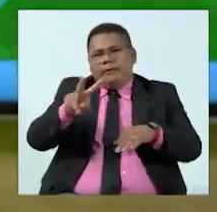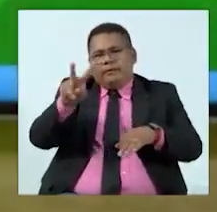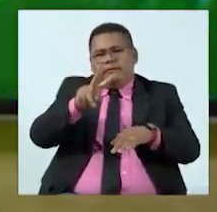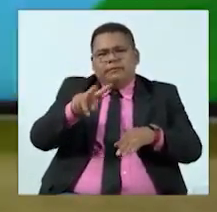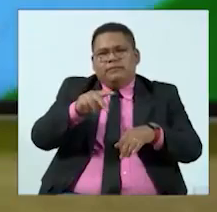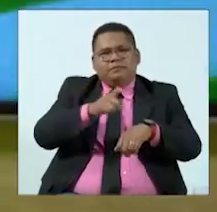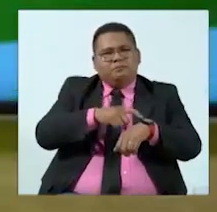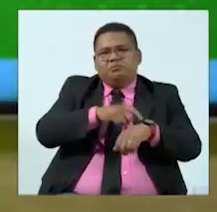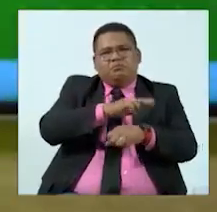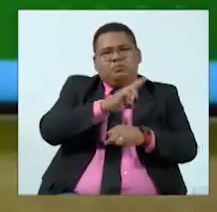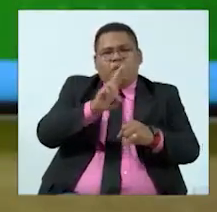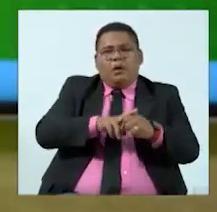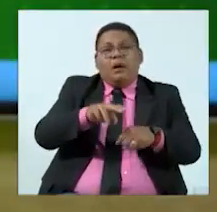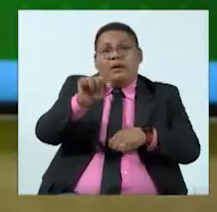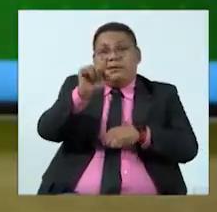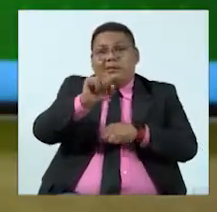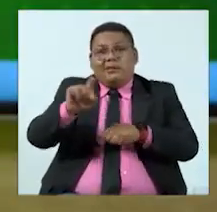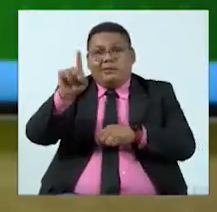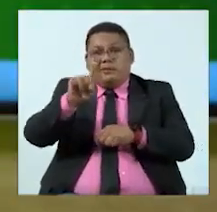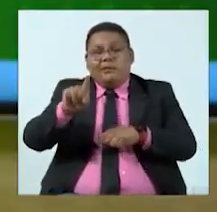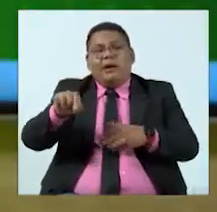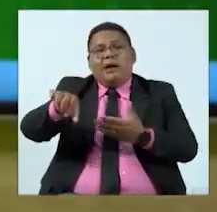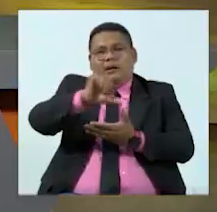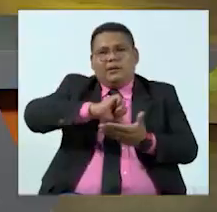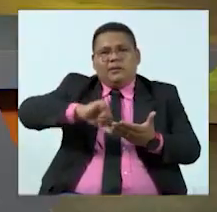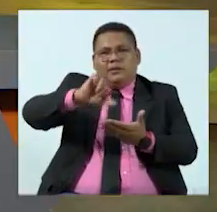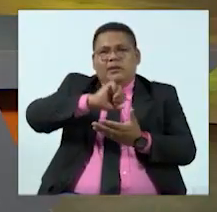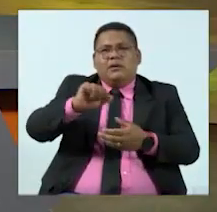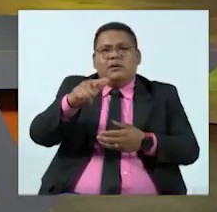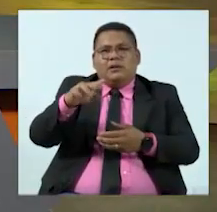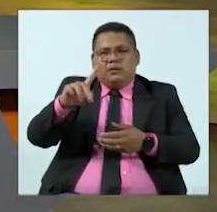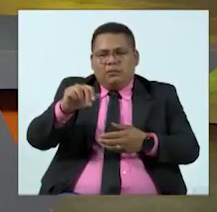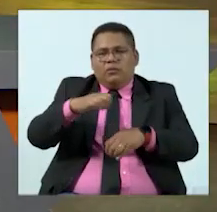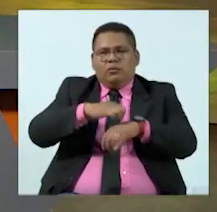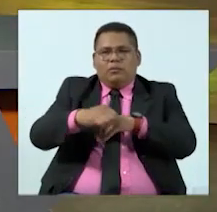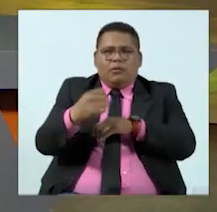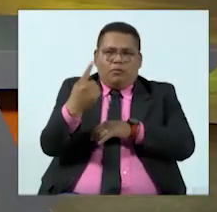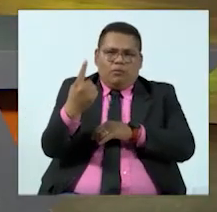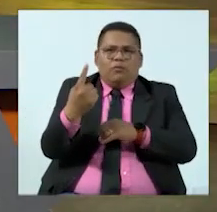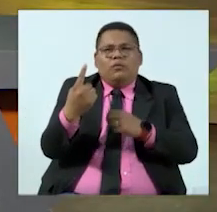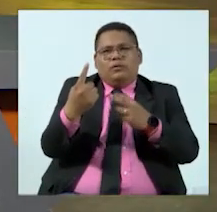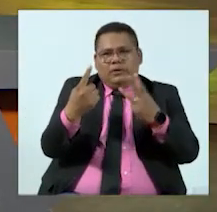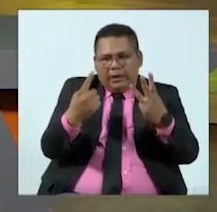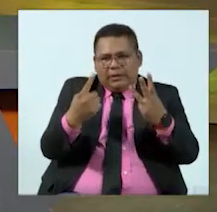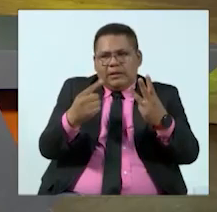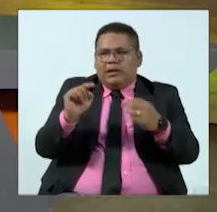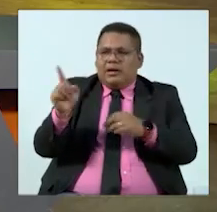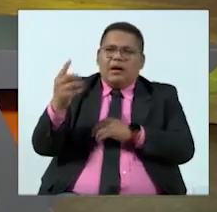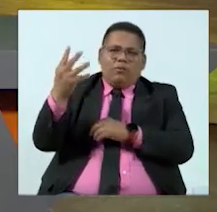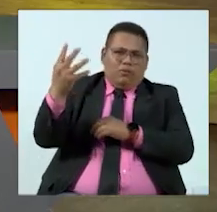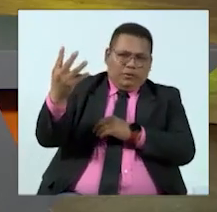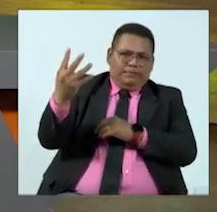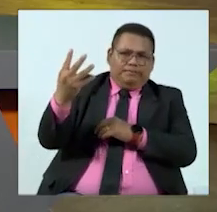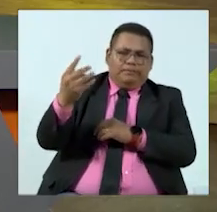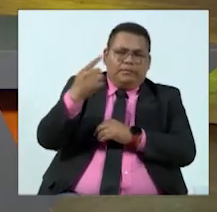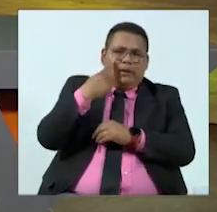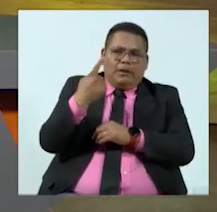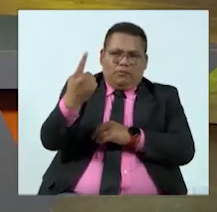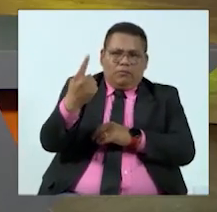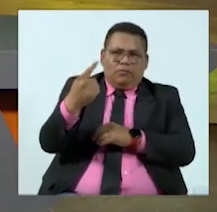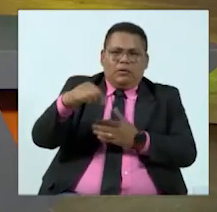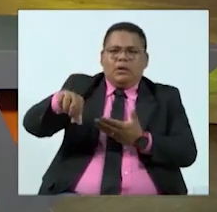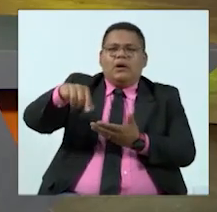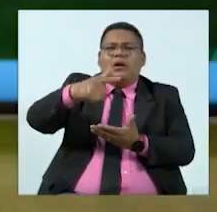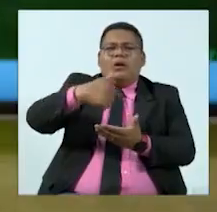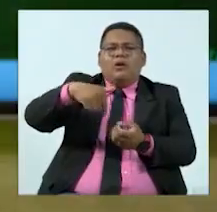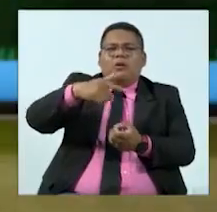normal en fines de semana está el centro de salud número uno el centro de salud número tres el centro de salud número cuatro el uno es el que se encuentra